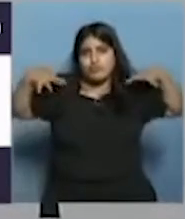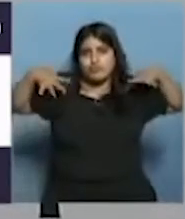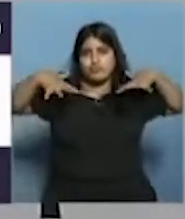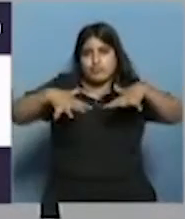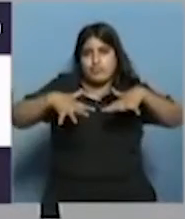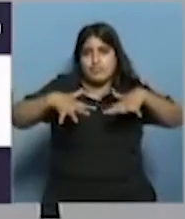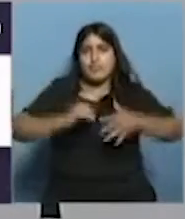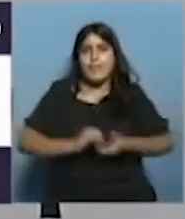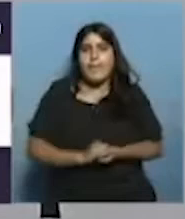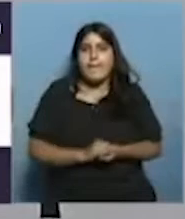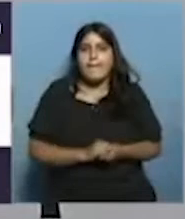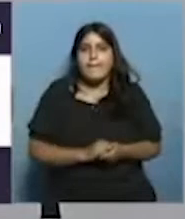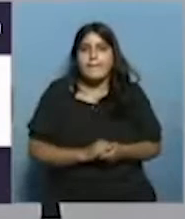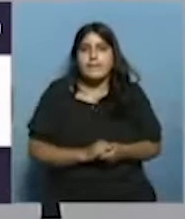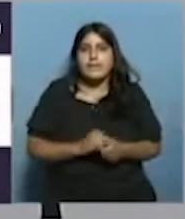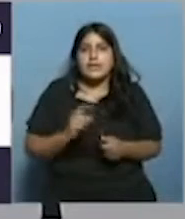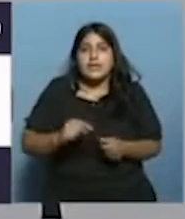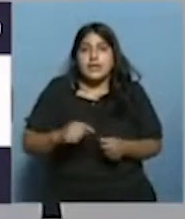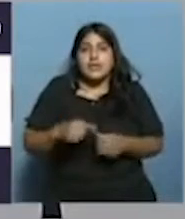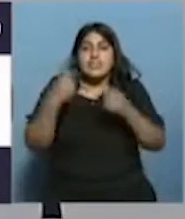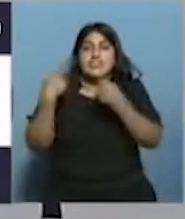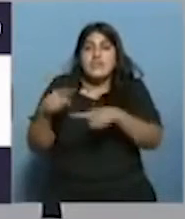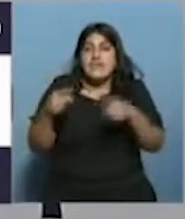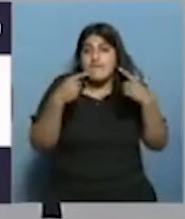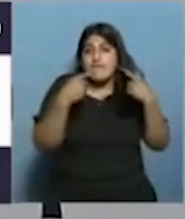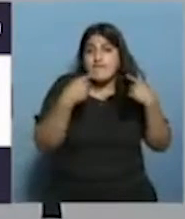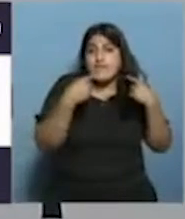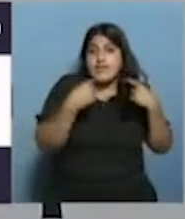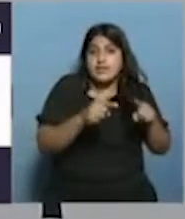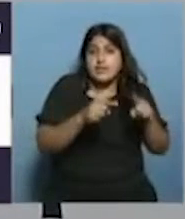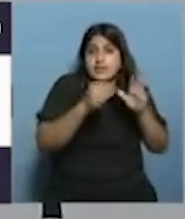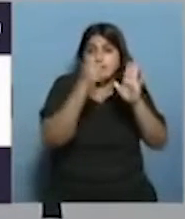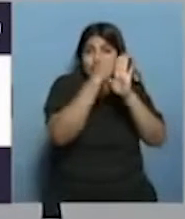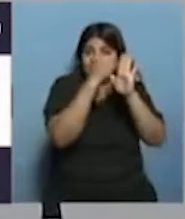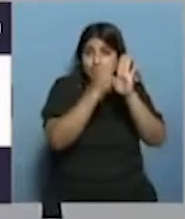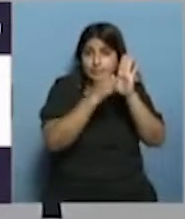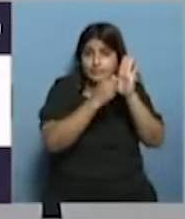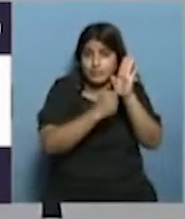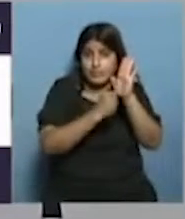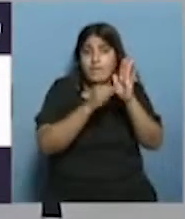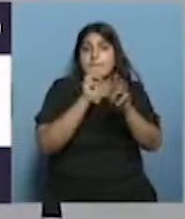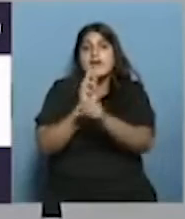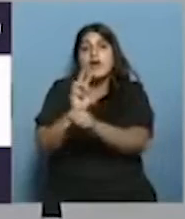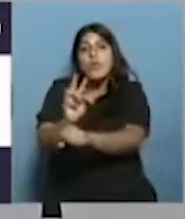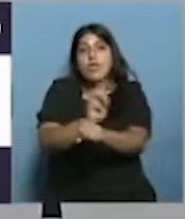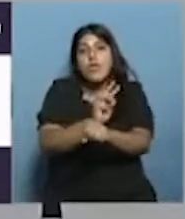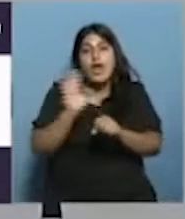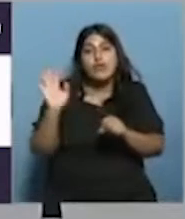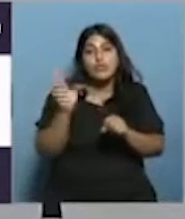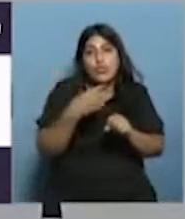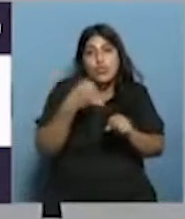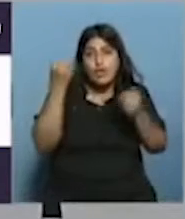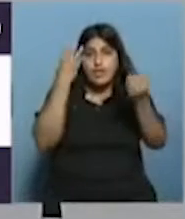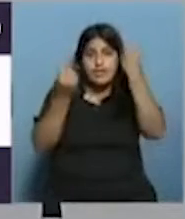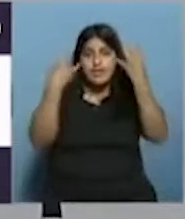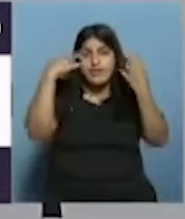habilitado. Es decir, que una serie de medidas para favorecer la materialización de este carnaval y que realmente las